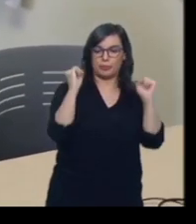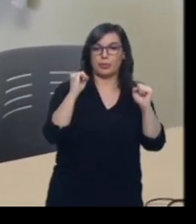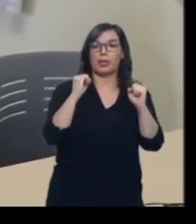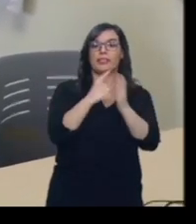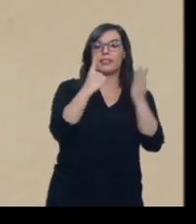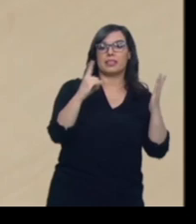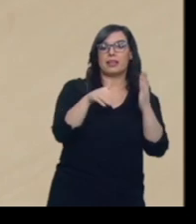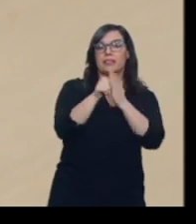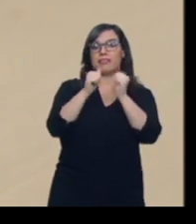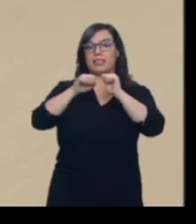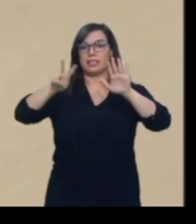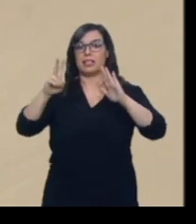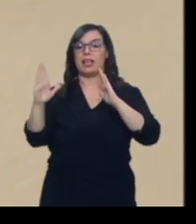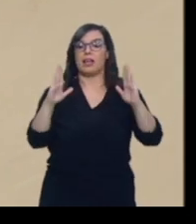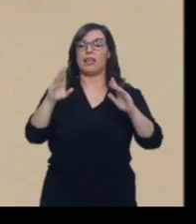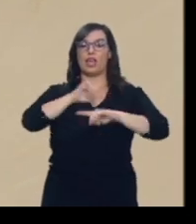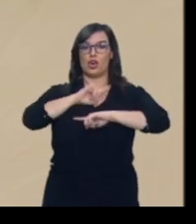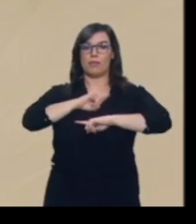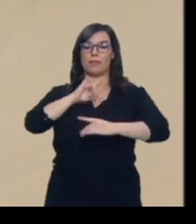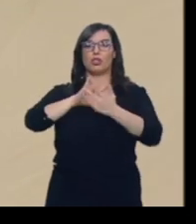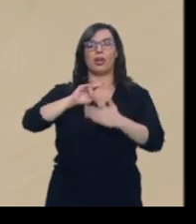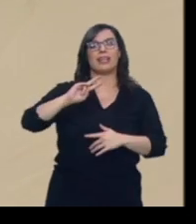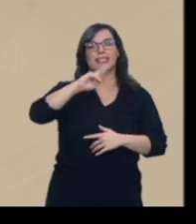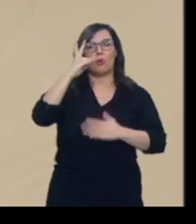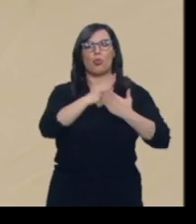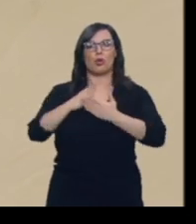se hará además un segundo estudio de seroprevalencia.